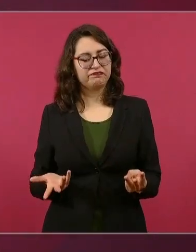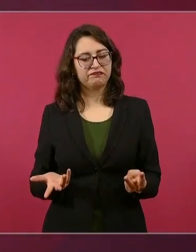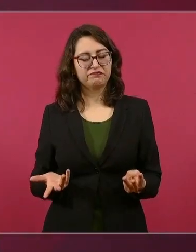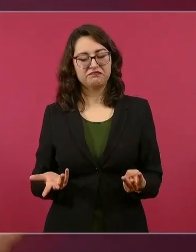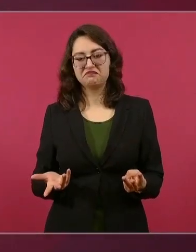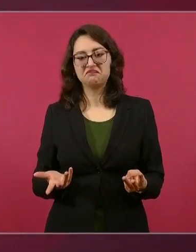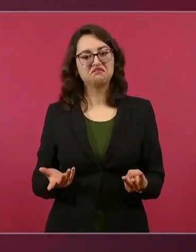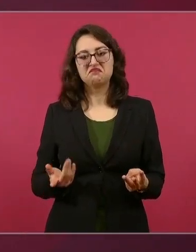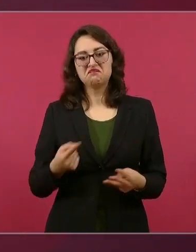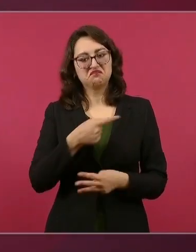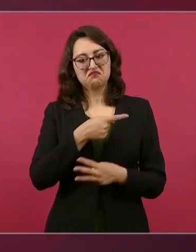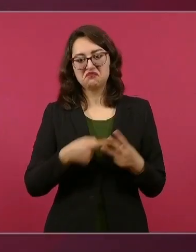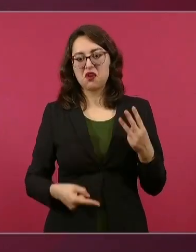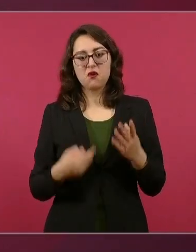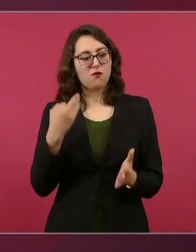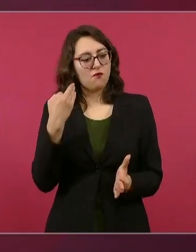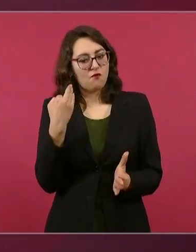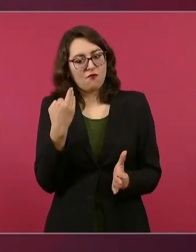No,